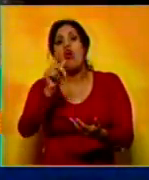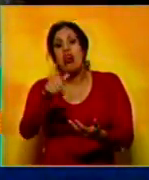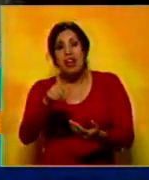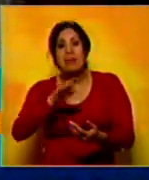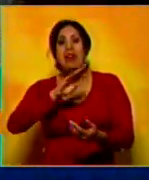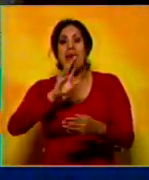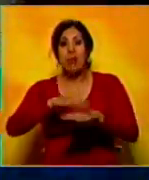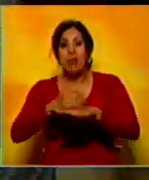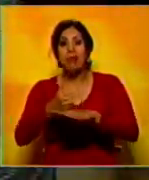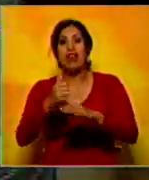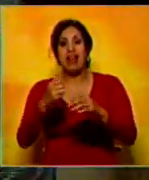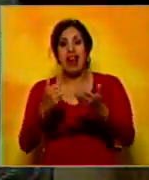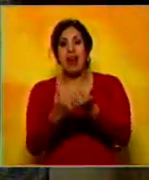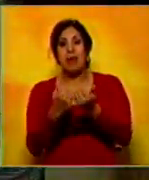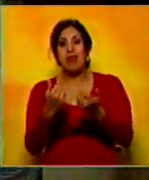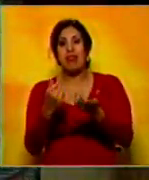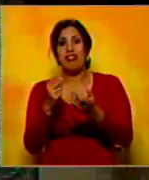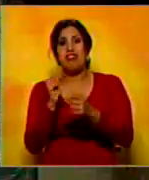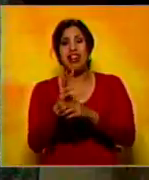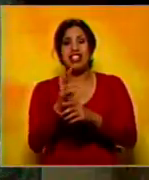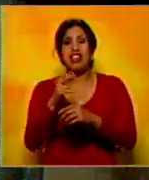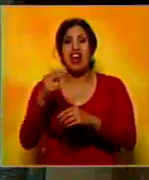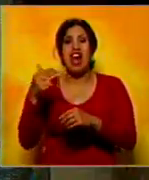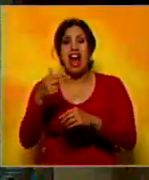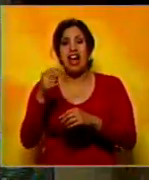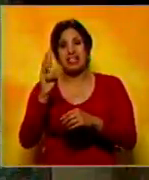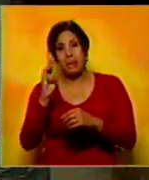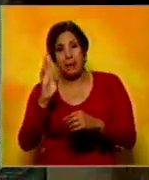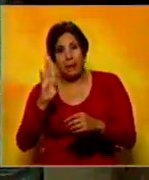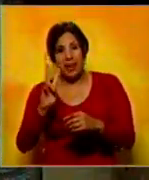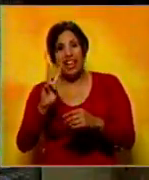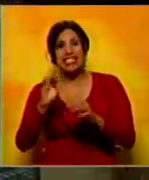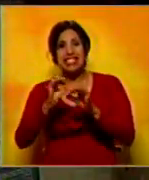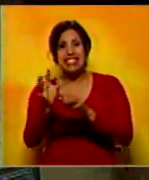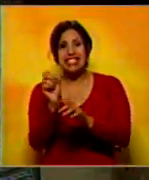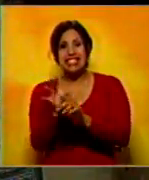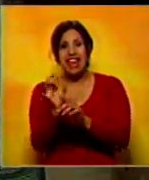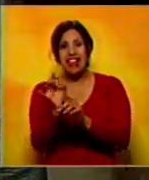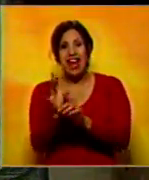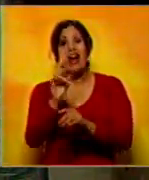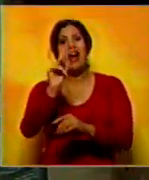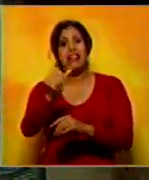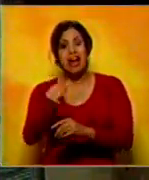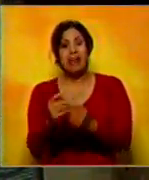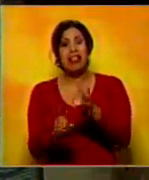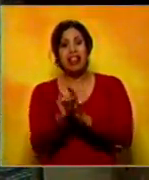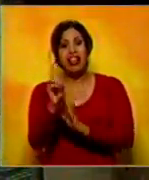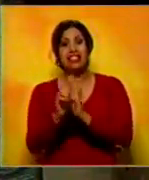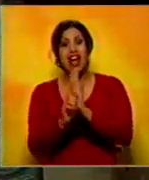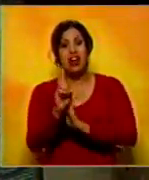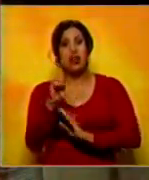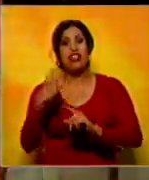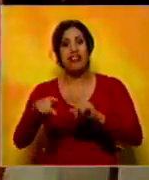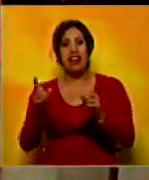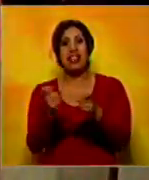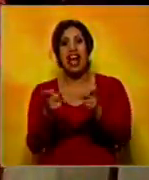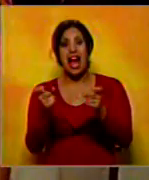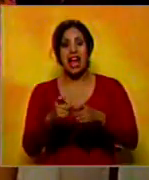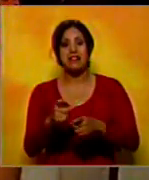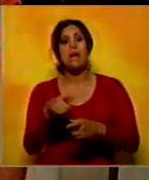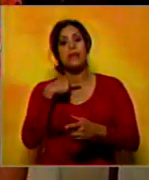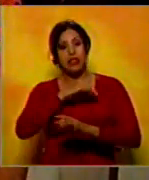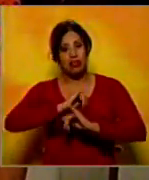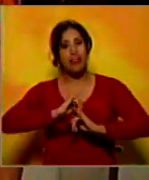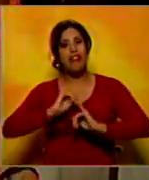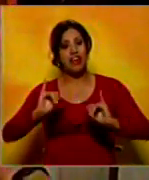pueden favorecer, principalmente virales, HPV, por ejemplo, que pueden favorecer el desarrollo de cáncer. Nosotros